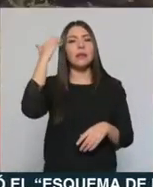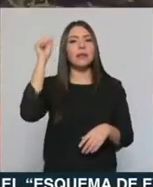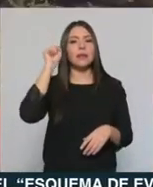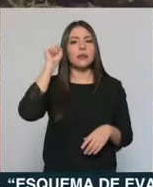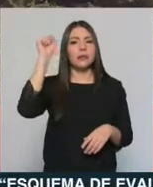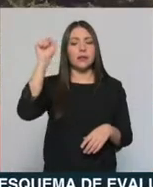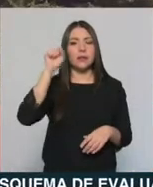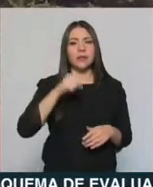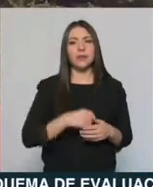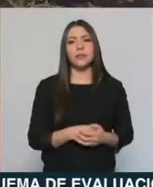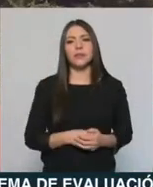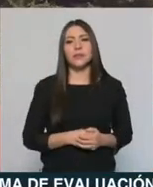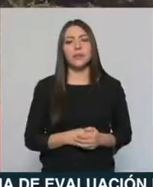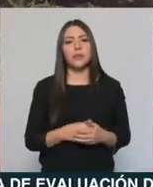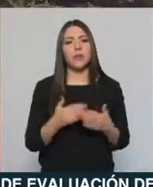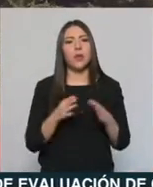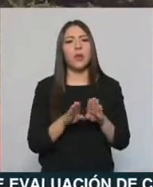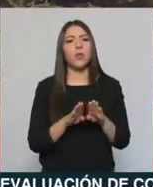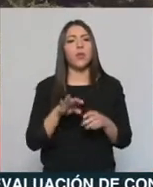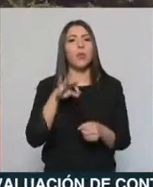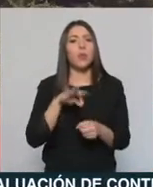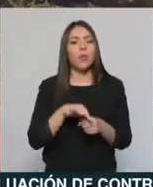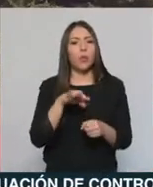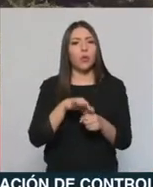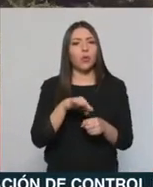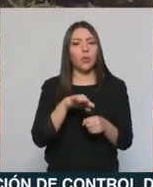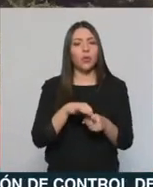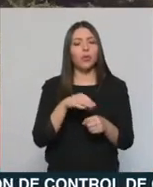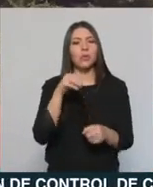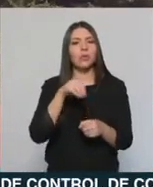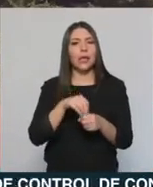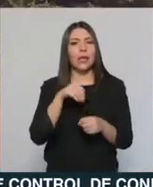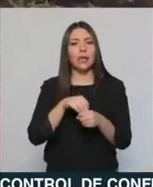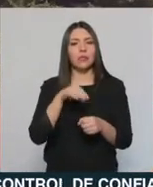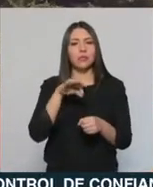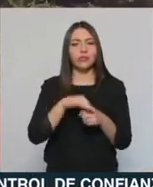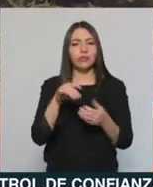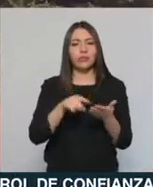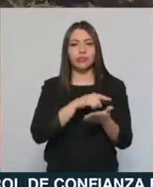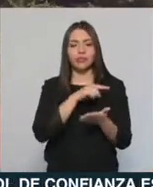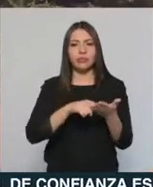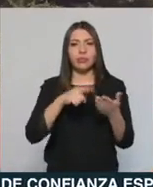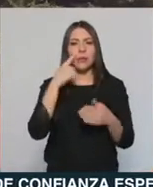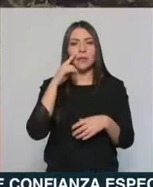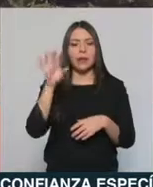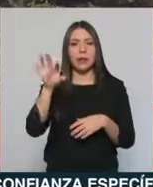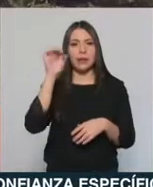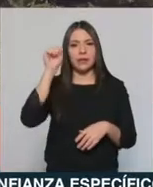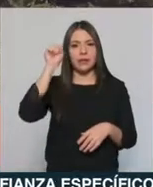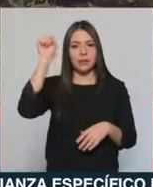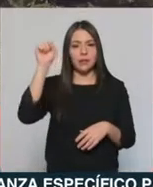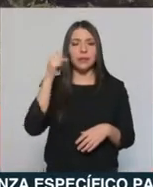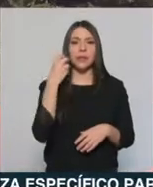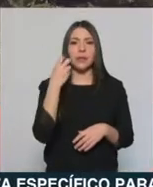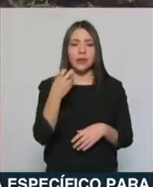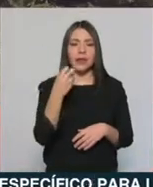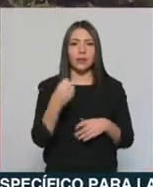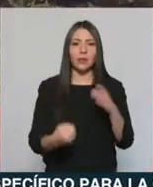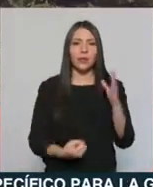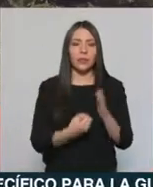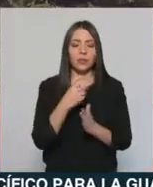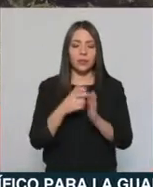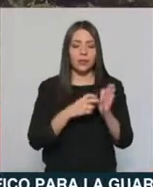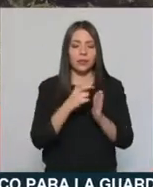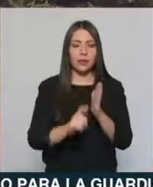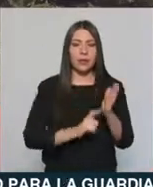de los sindicatos se diera a través del voto representativo directo y secreto. Esta reforma que es publicada va en ese sentido y digamos